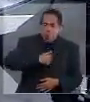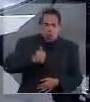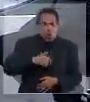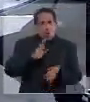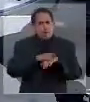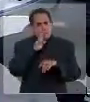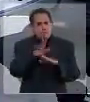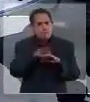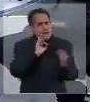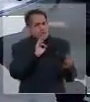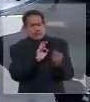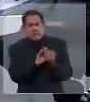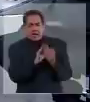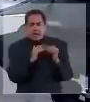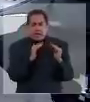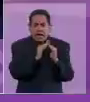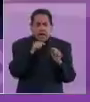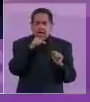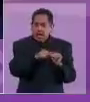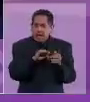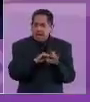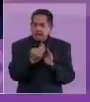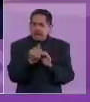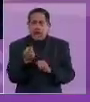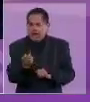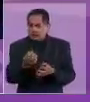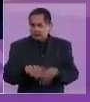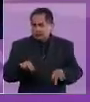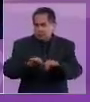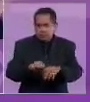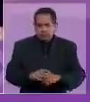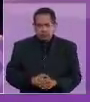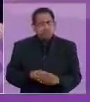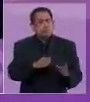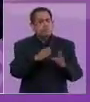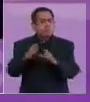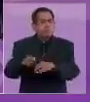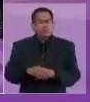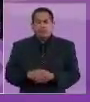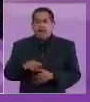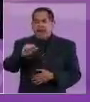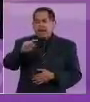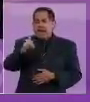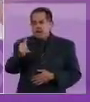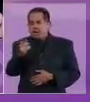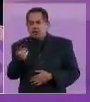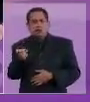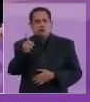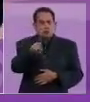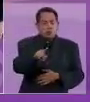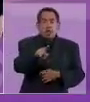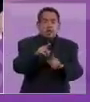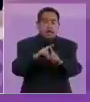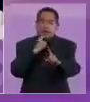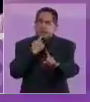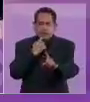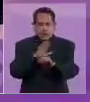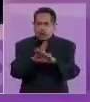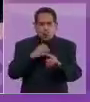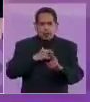industria domiciliaria llegue a México. Gracias, candidato. Candidato Anaya, candidato López Obrador, usted ya no tiene